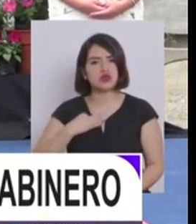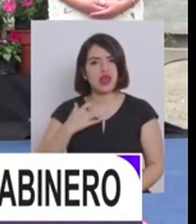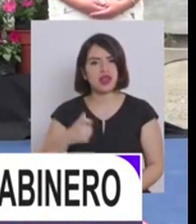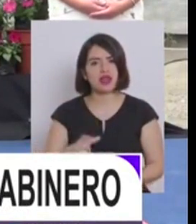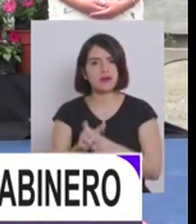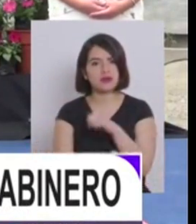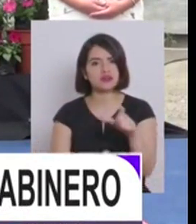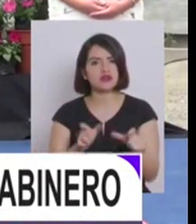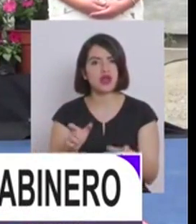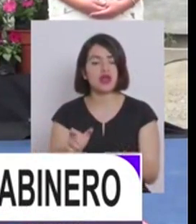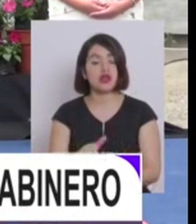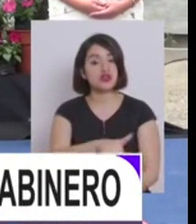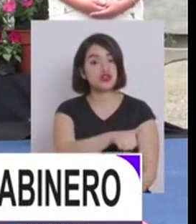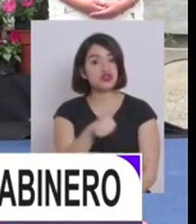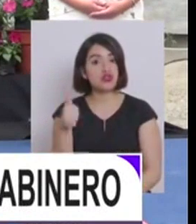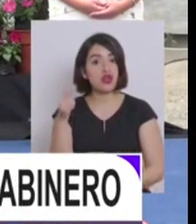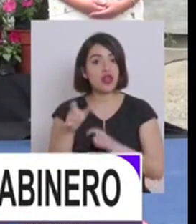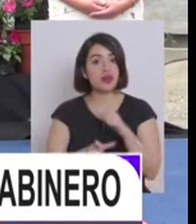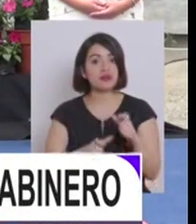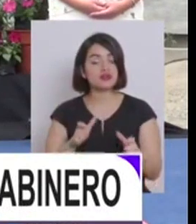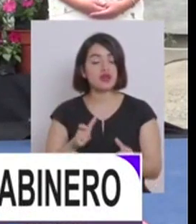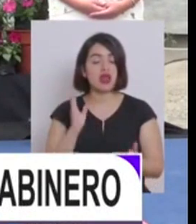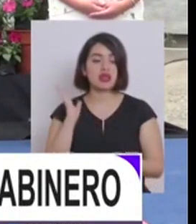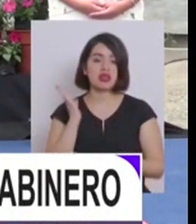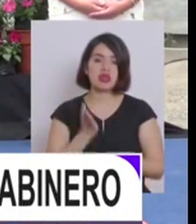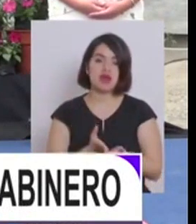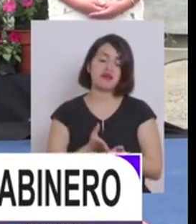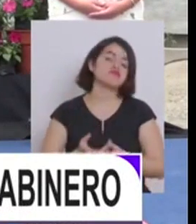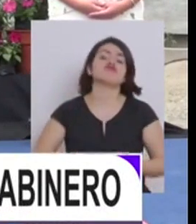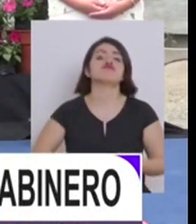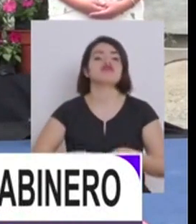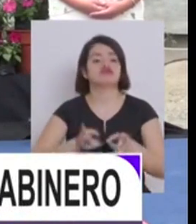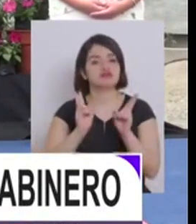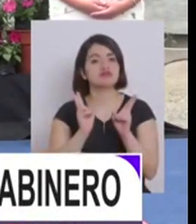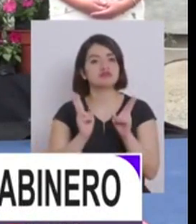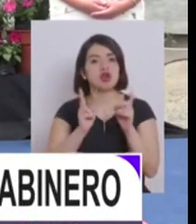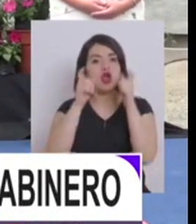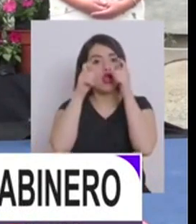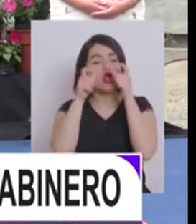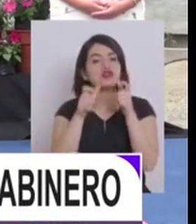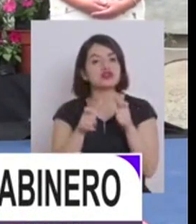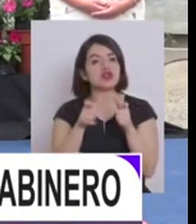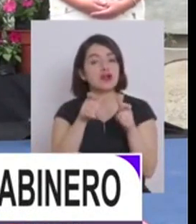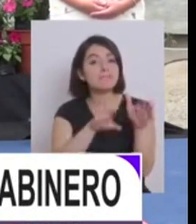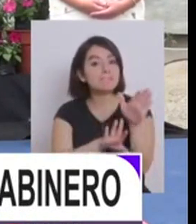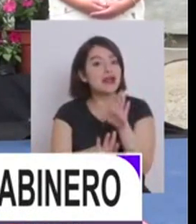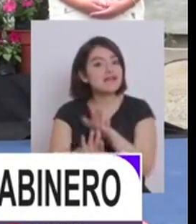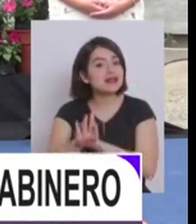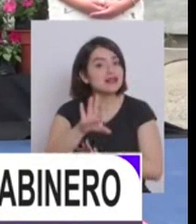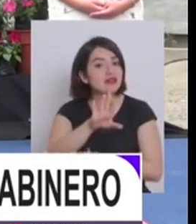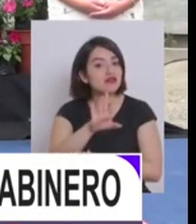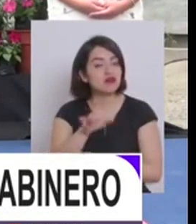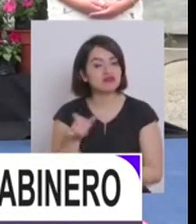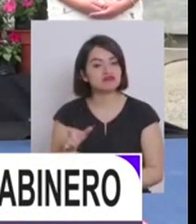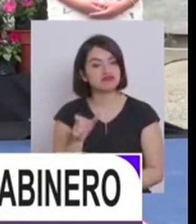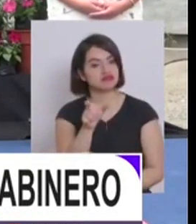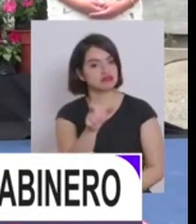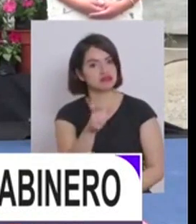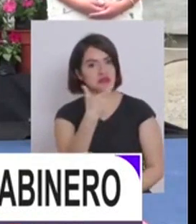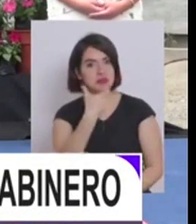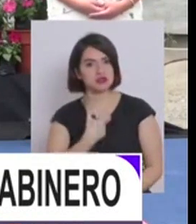en consecuencia, todas las personas tienen que permitir que se practique ese control preventivo de identidad y no